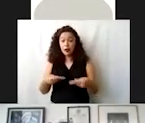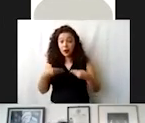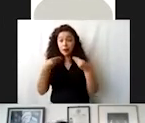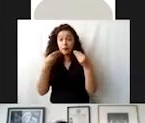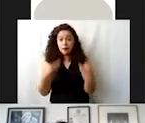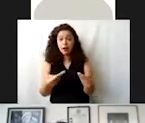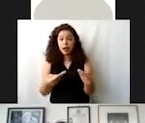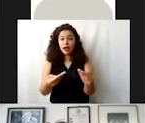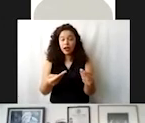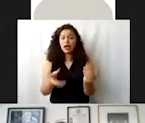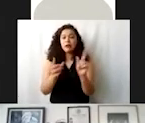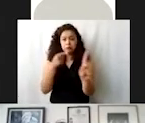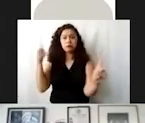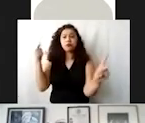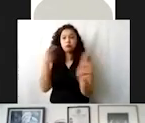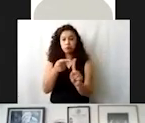acertadamente,